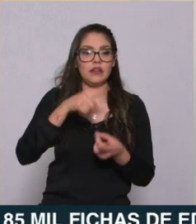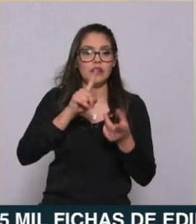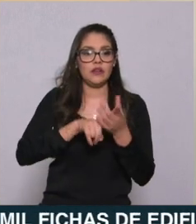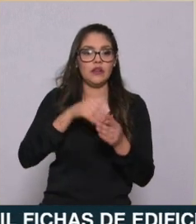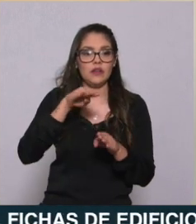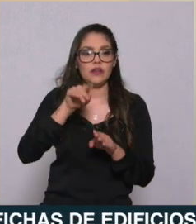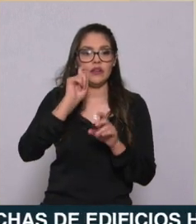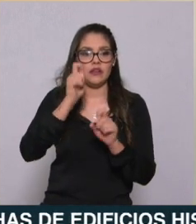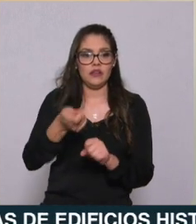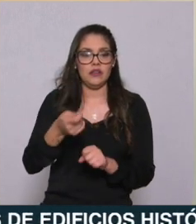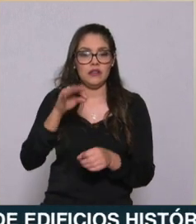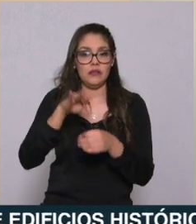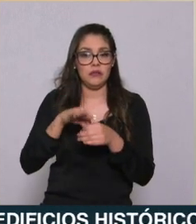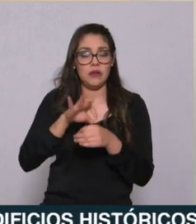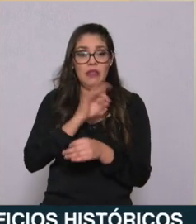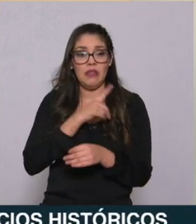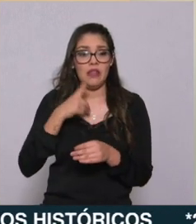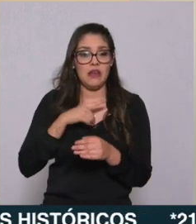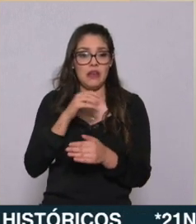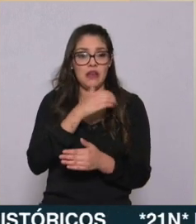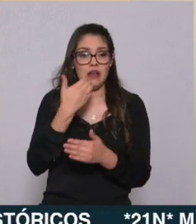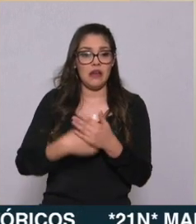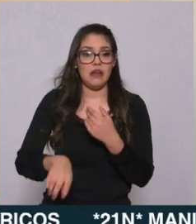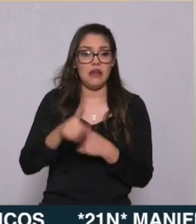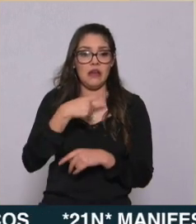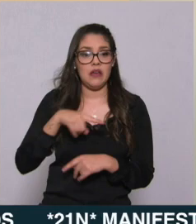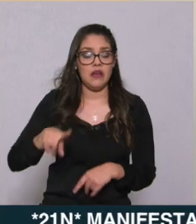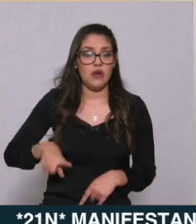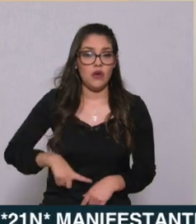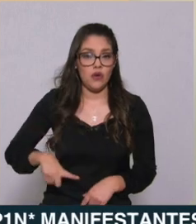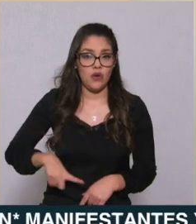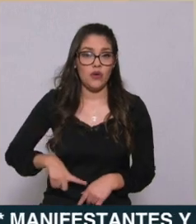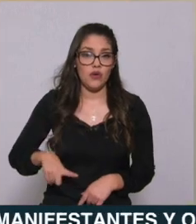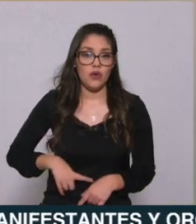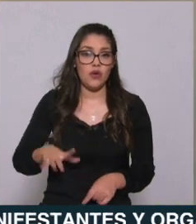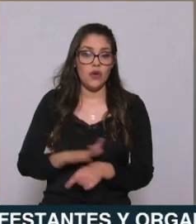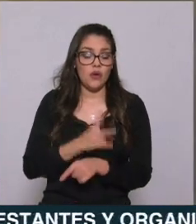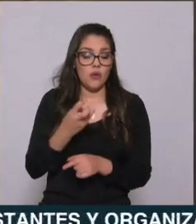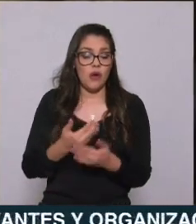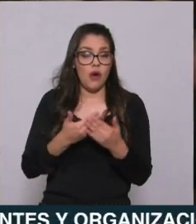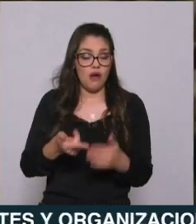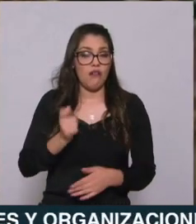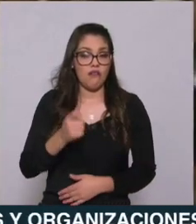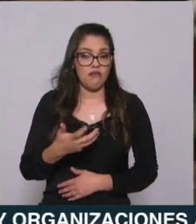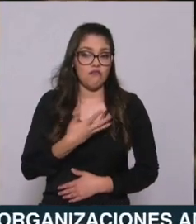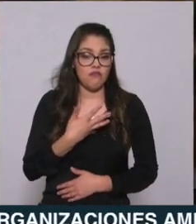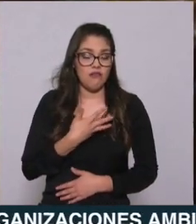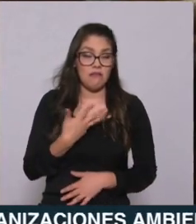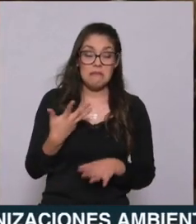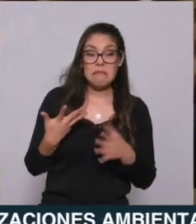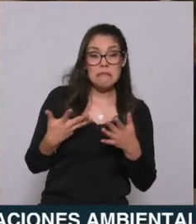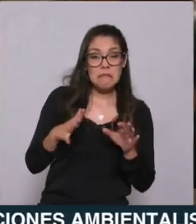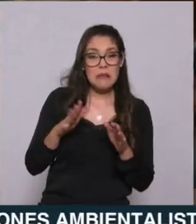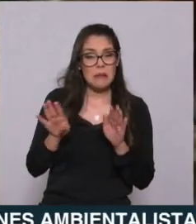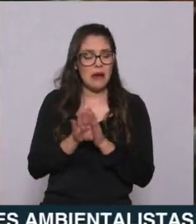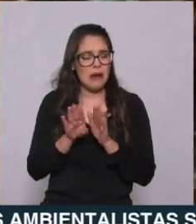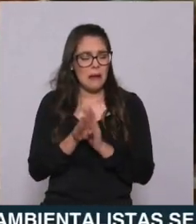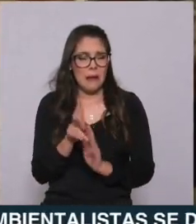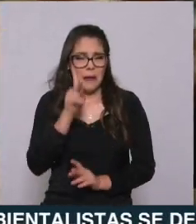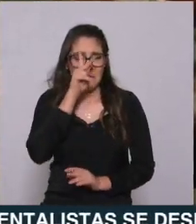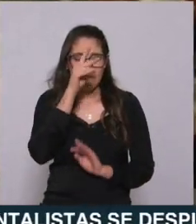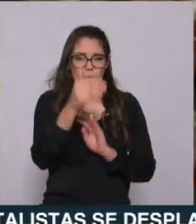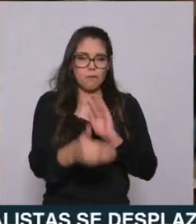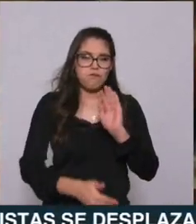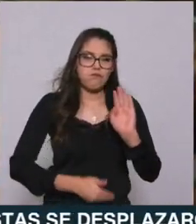electoral, tendría que haber terminado su periodo en el gobierno, por lo que estamos viviendo en este momento una especie de golpe